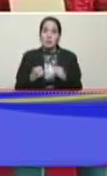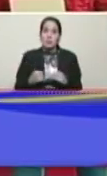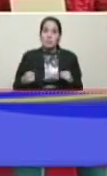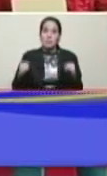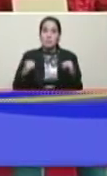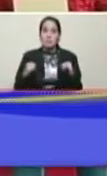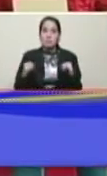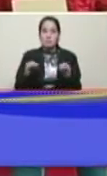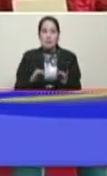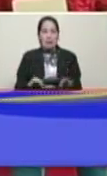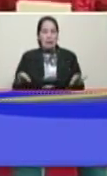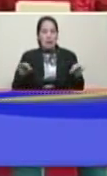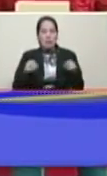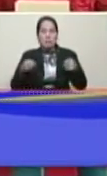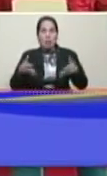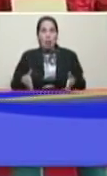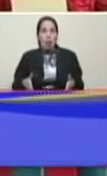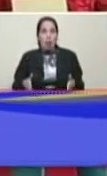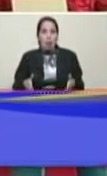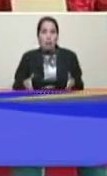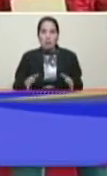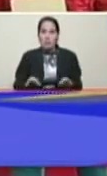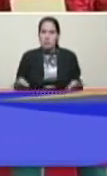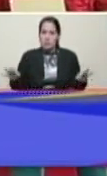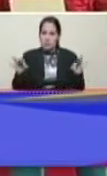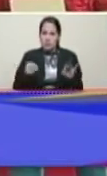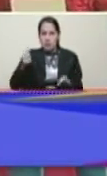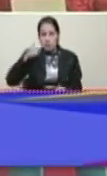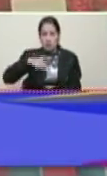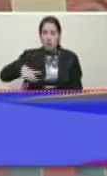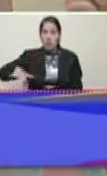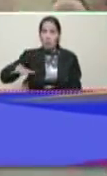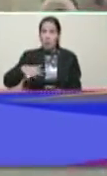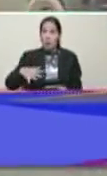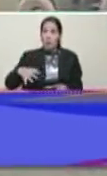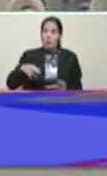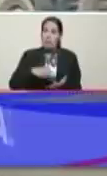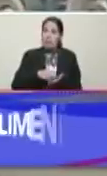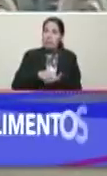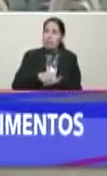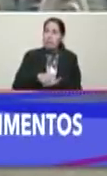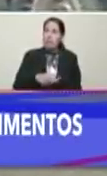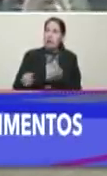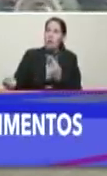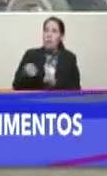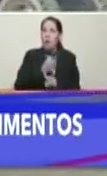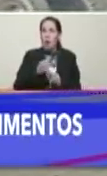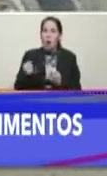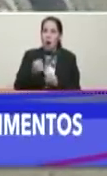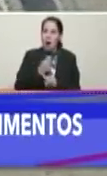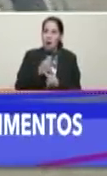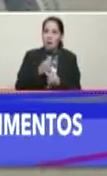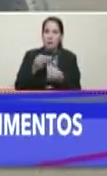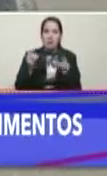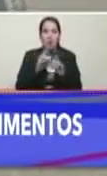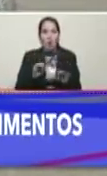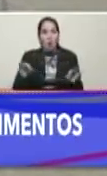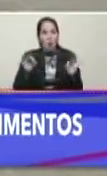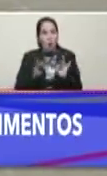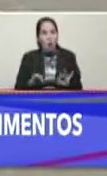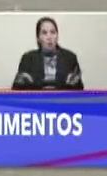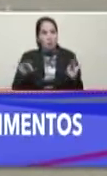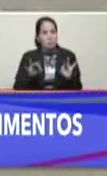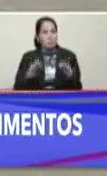nos detienen a este pueblo que se le ha intentado arrodillar aquí está el pueblo más claro más